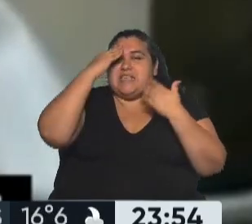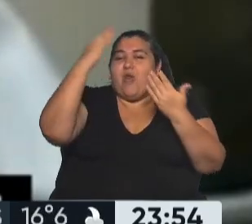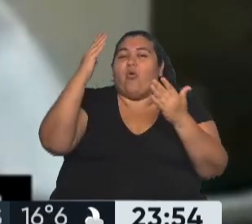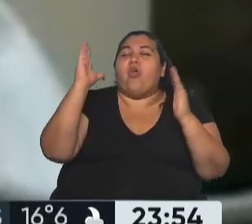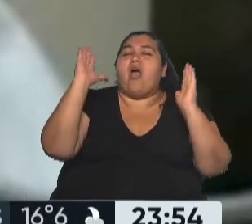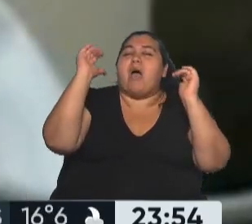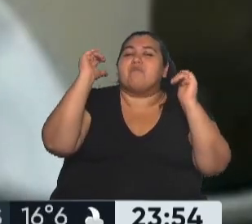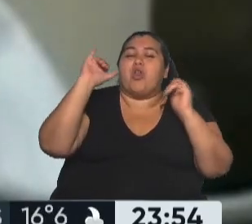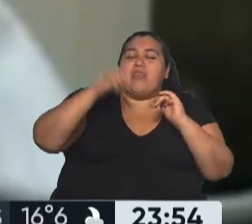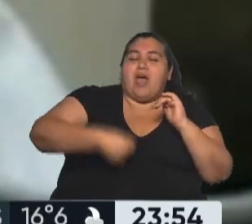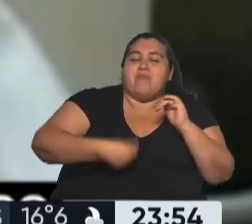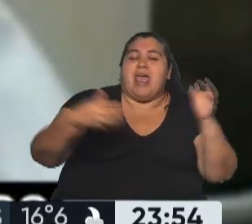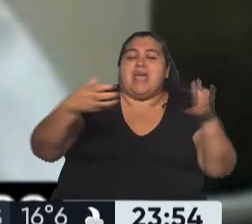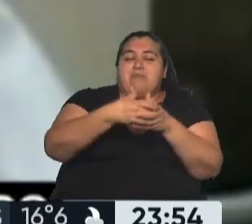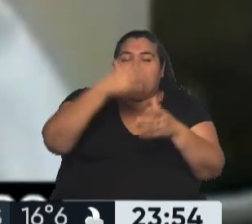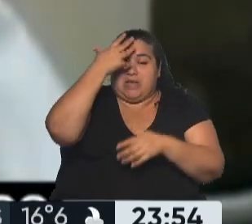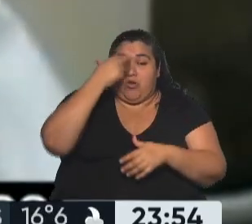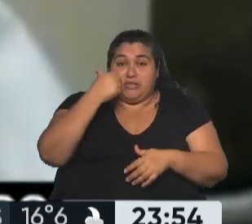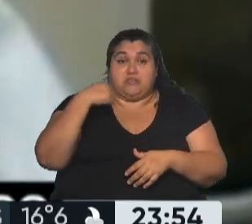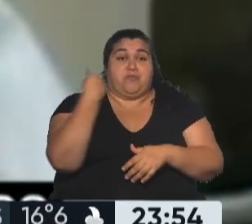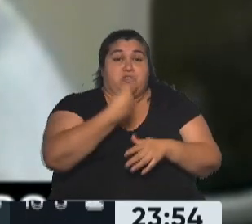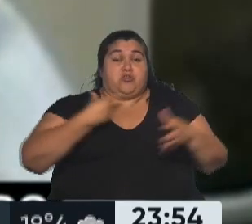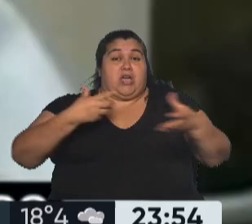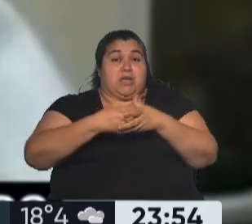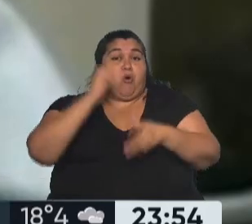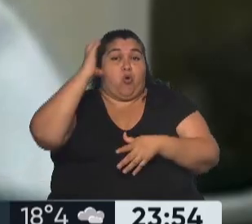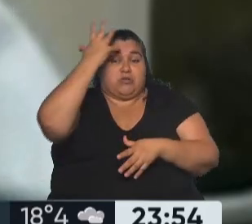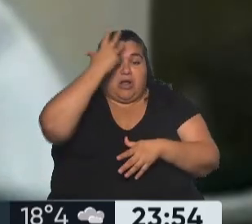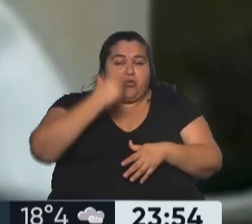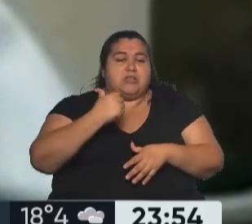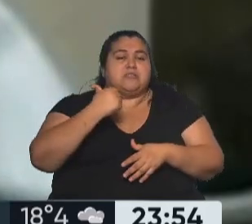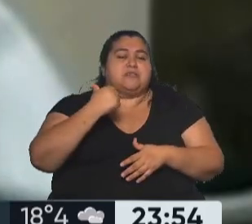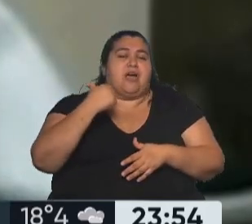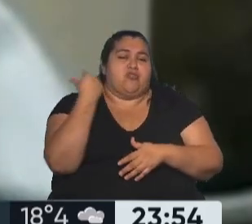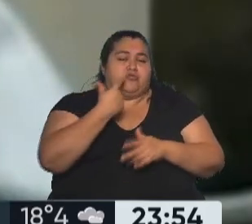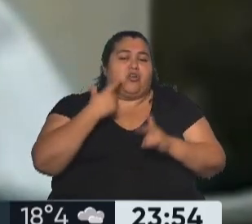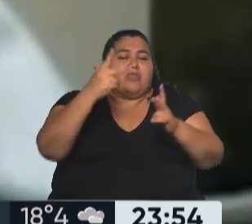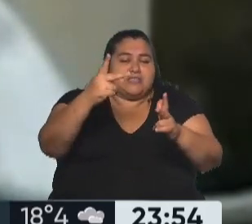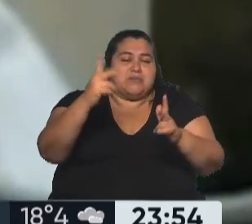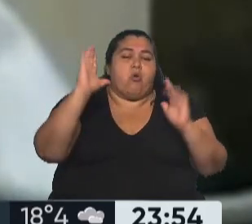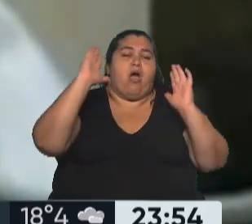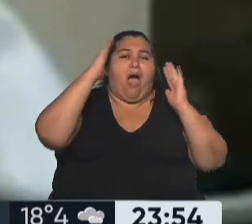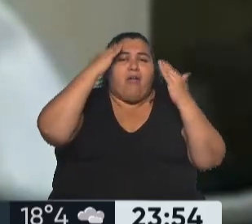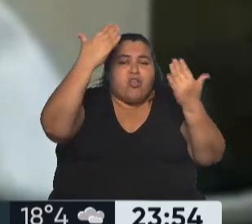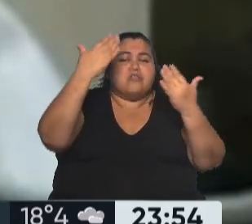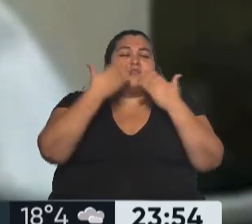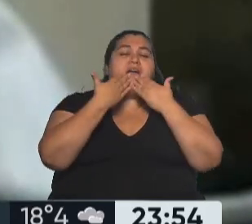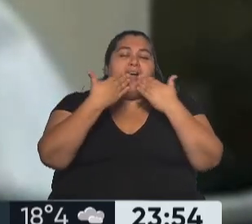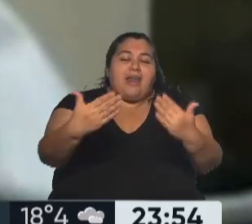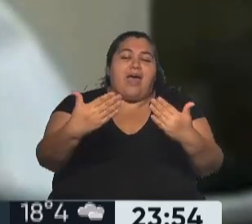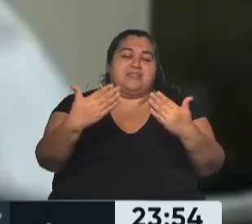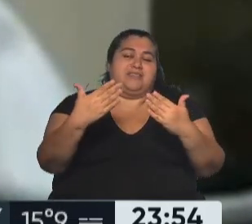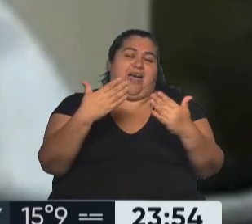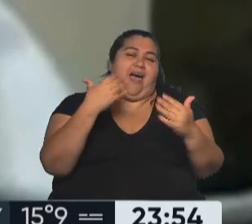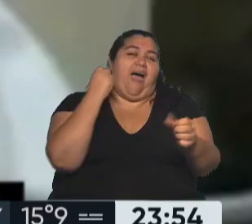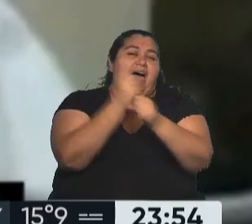campeones de América, al equipo del San Lorenzo. Desde San Lorenzo, hoy al Papa Francisco le decimos adiós, gracias y